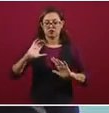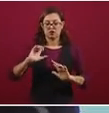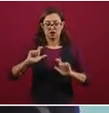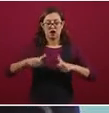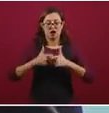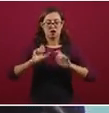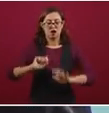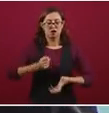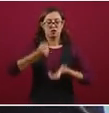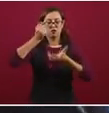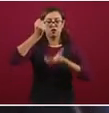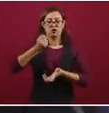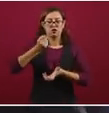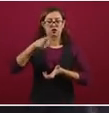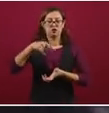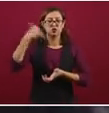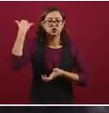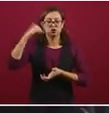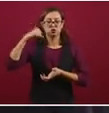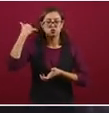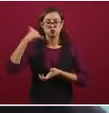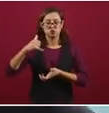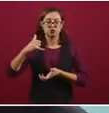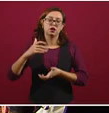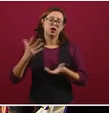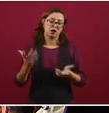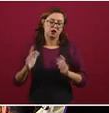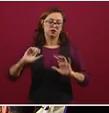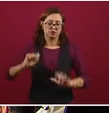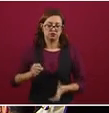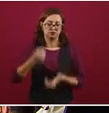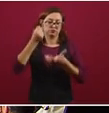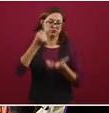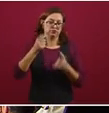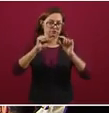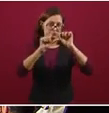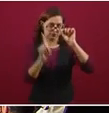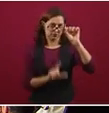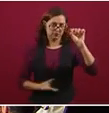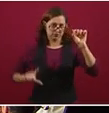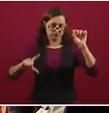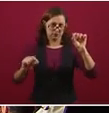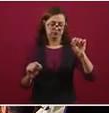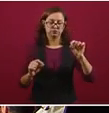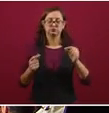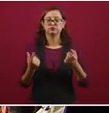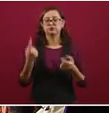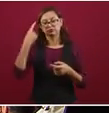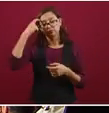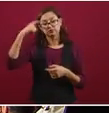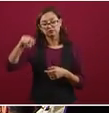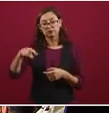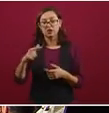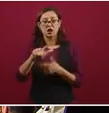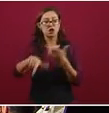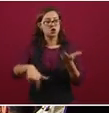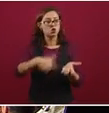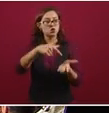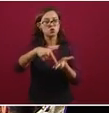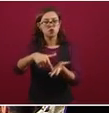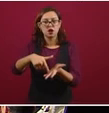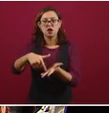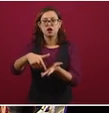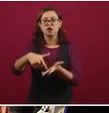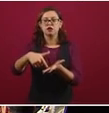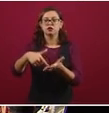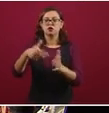Fondo Yucatán, denominado anteriormente ahora Fondo México, para reparar espacios,